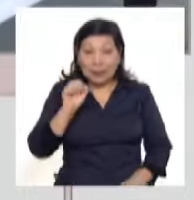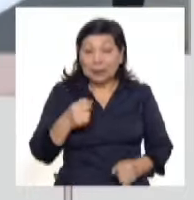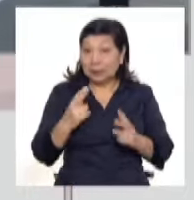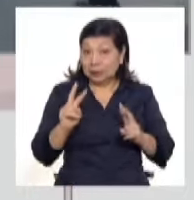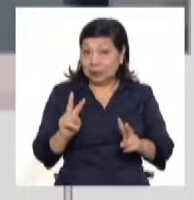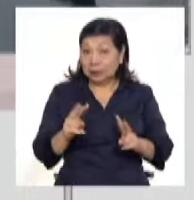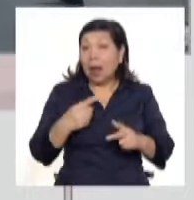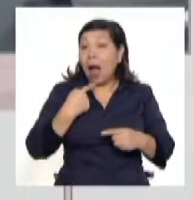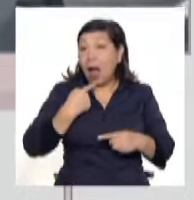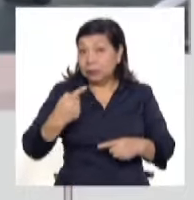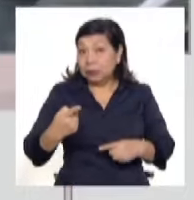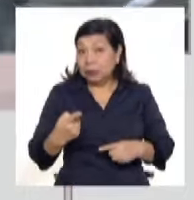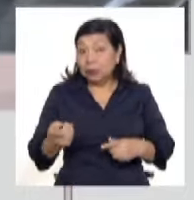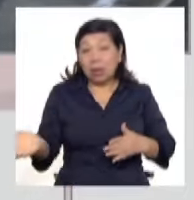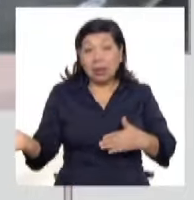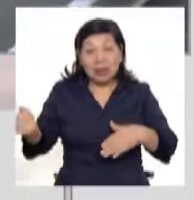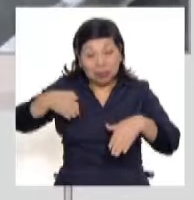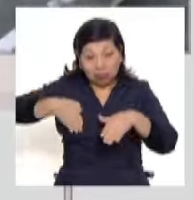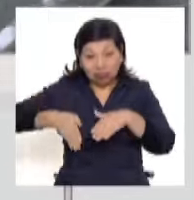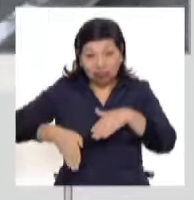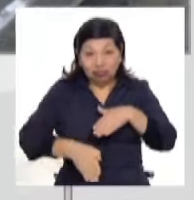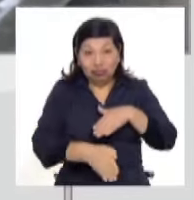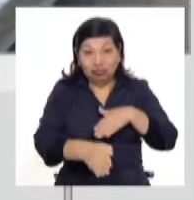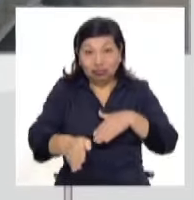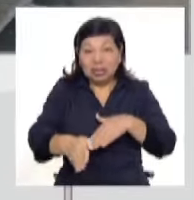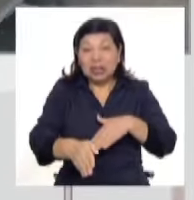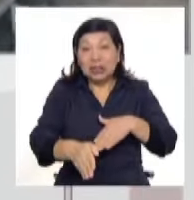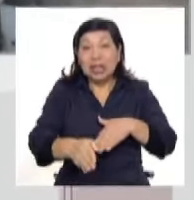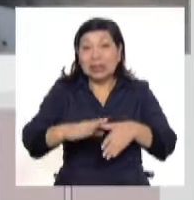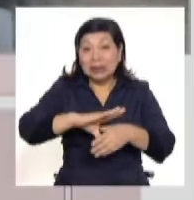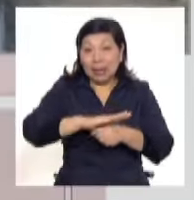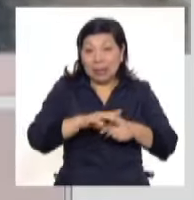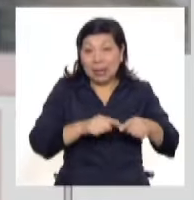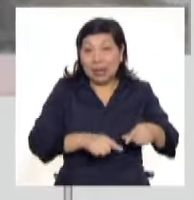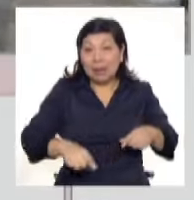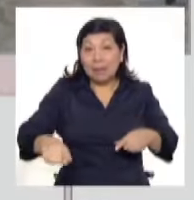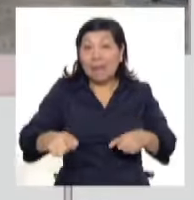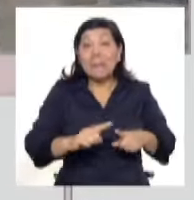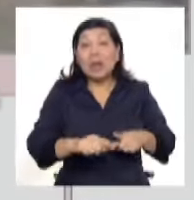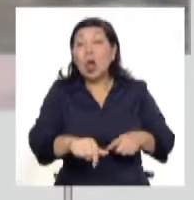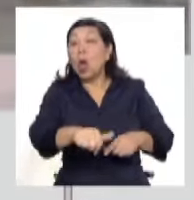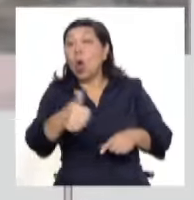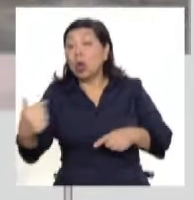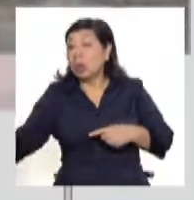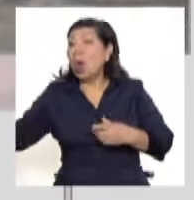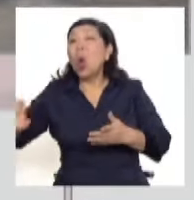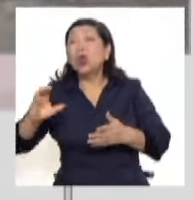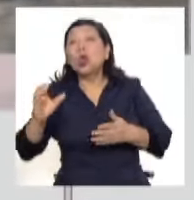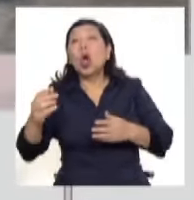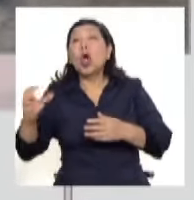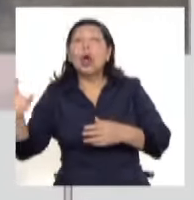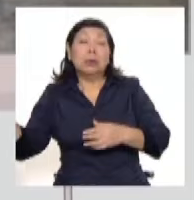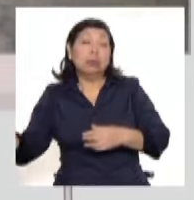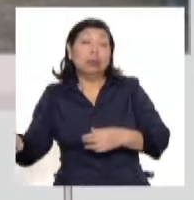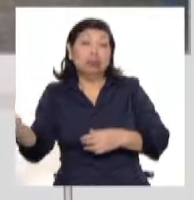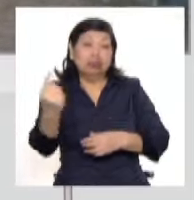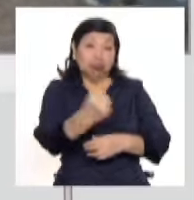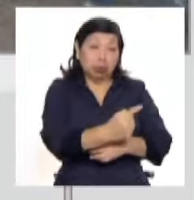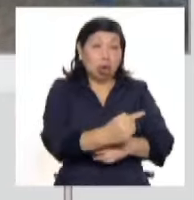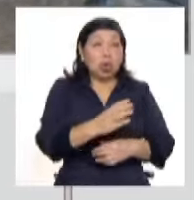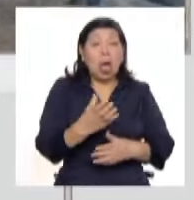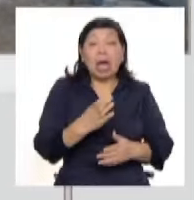televidente, pase la voz, se cierra la bajada Bertolotto en el distrito de San Miguel, pero la subida sigue habilitada, ¿no? Porque se van a iniciar obras.